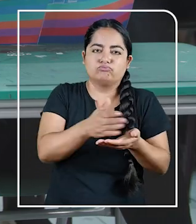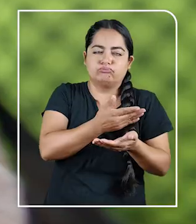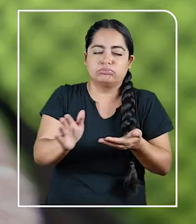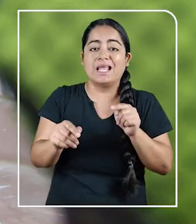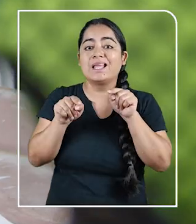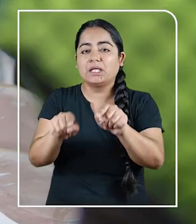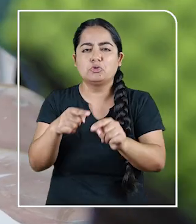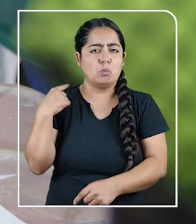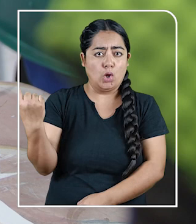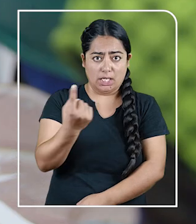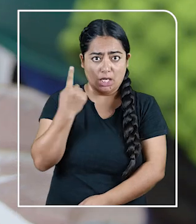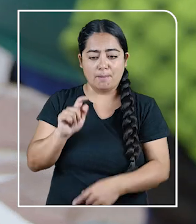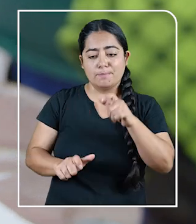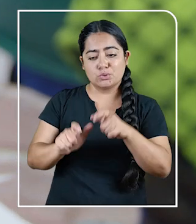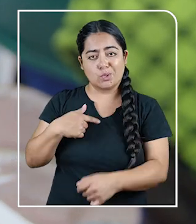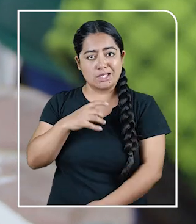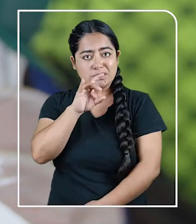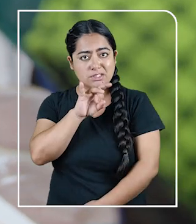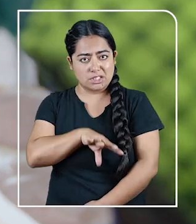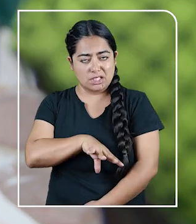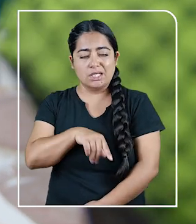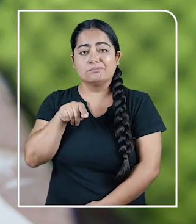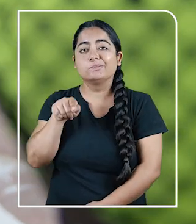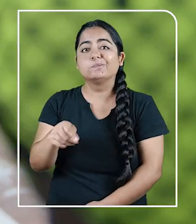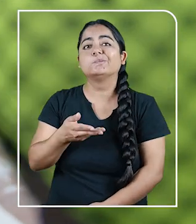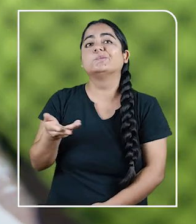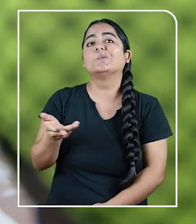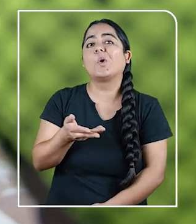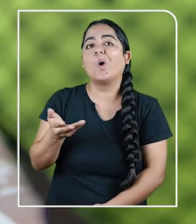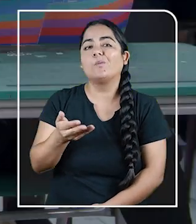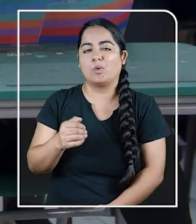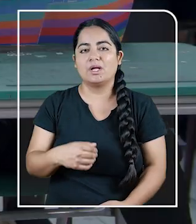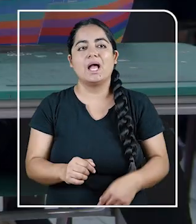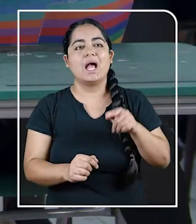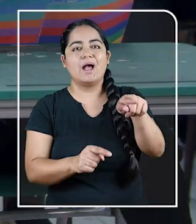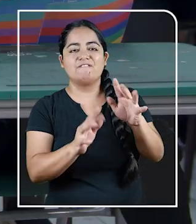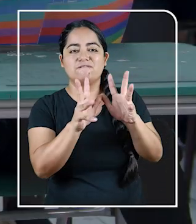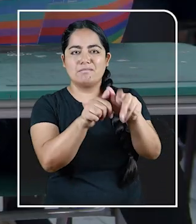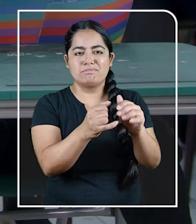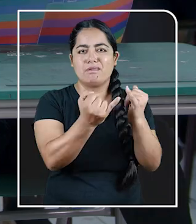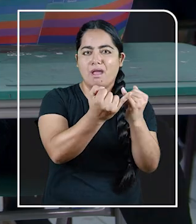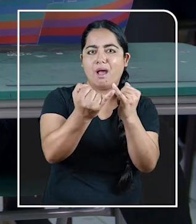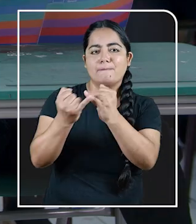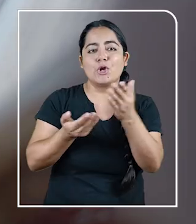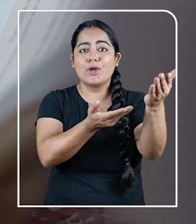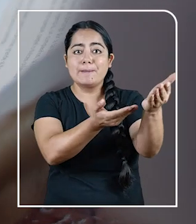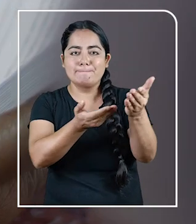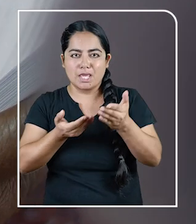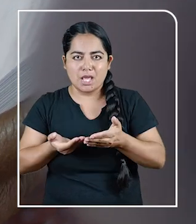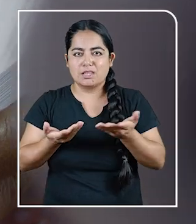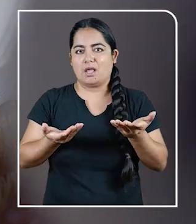palta. Es común que los chilenos y las chilenas inviten a su familia